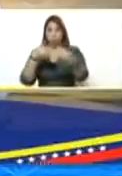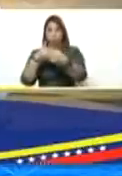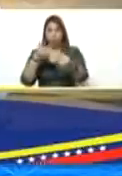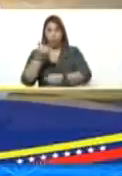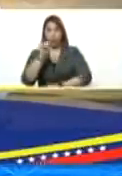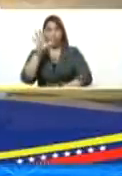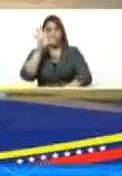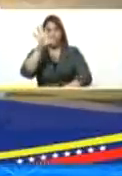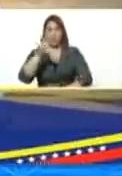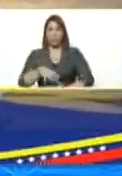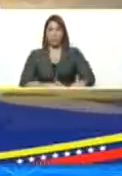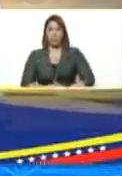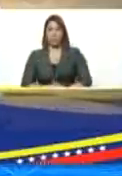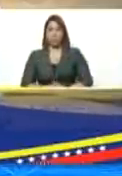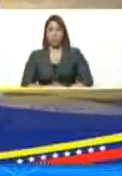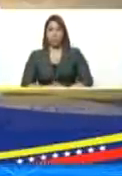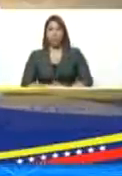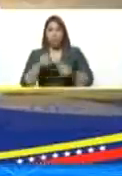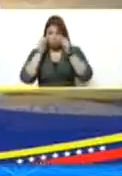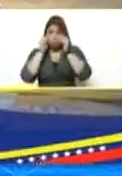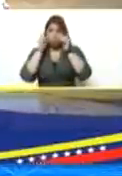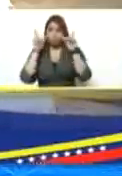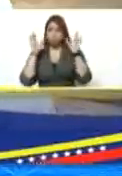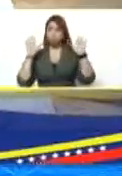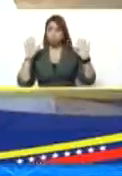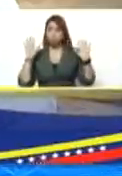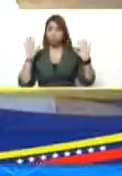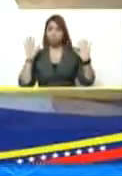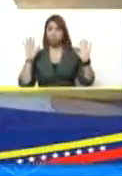país. ¿Ah? ¿Te sorprende, Wills?